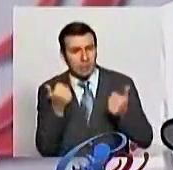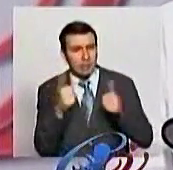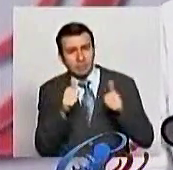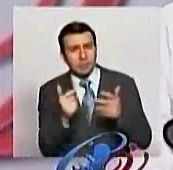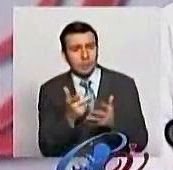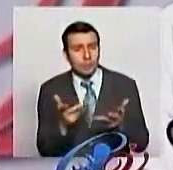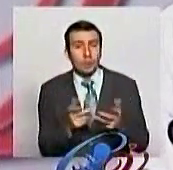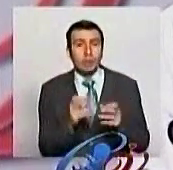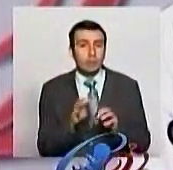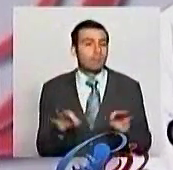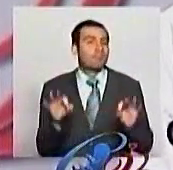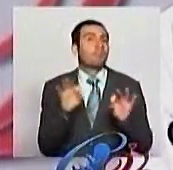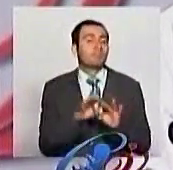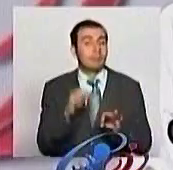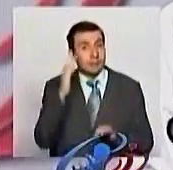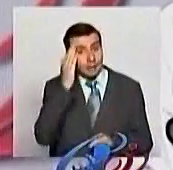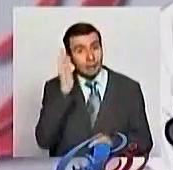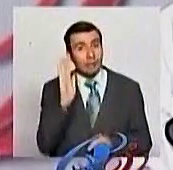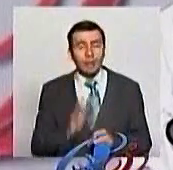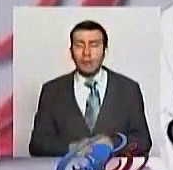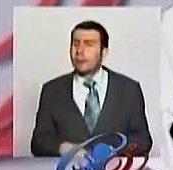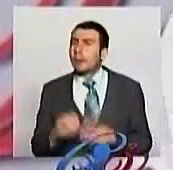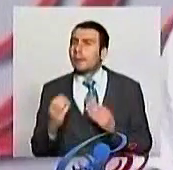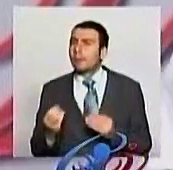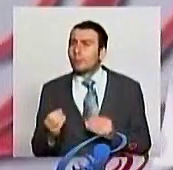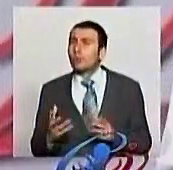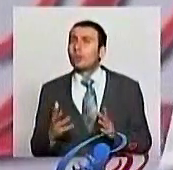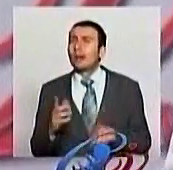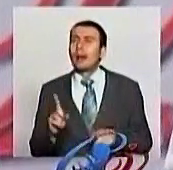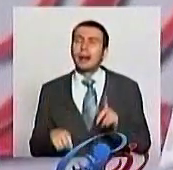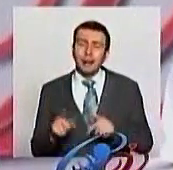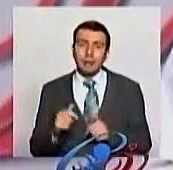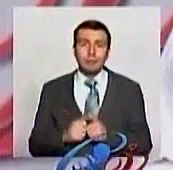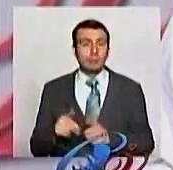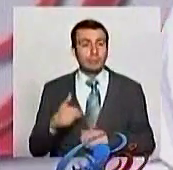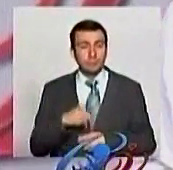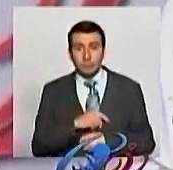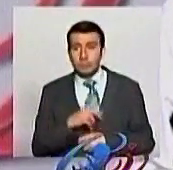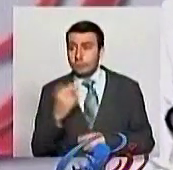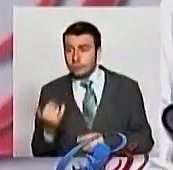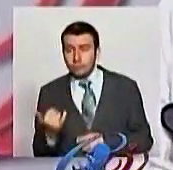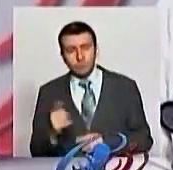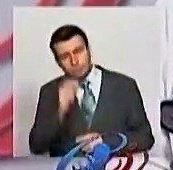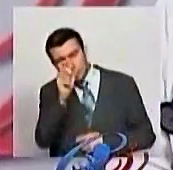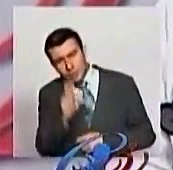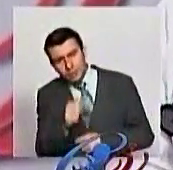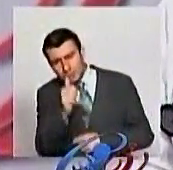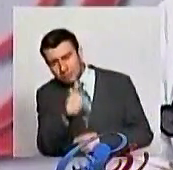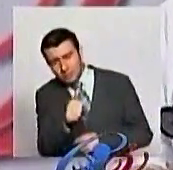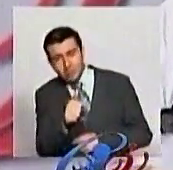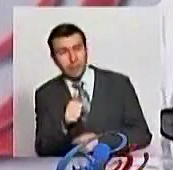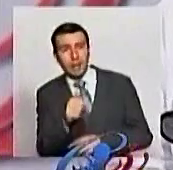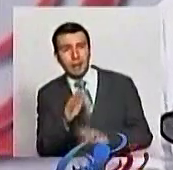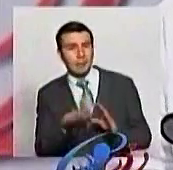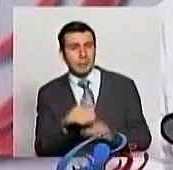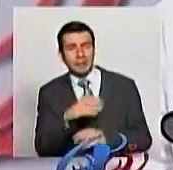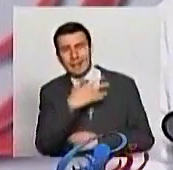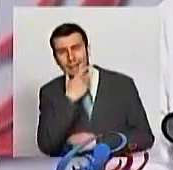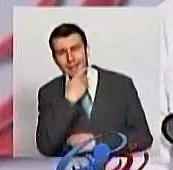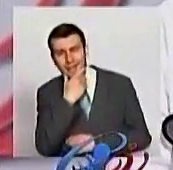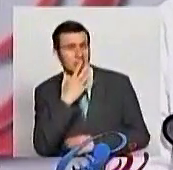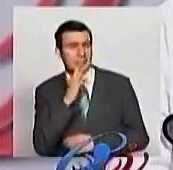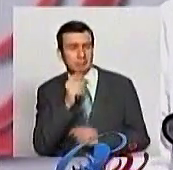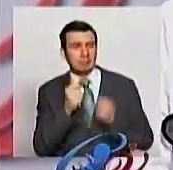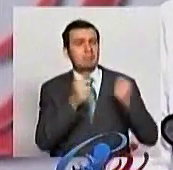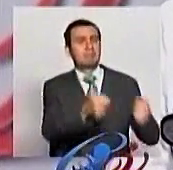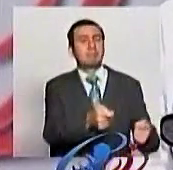importante porque muchas veces podemos diagnosticar mal a un paciente solo por no dedicarle tiempo a hacerle este